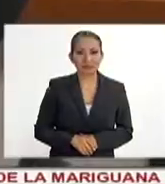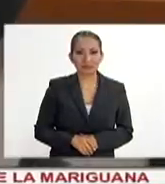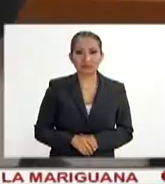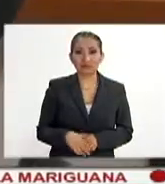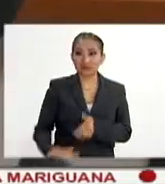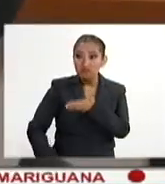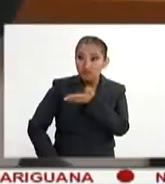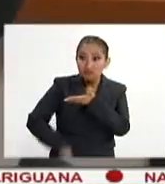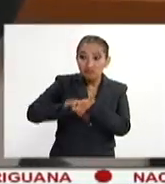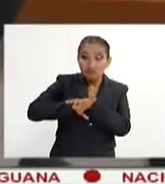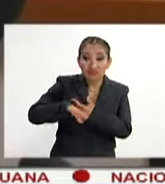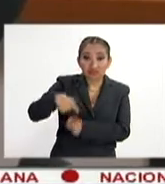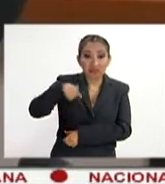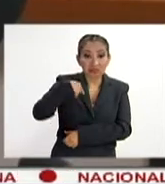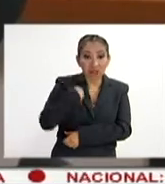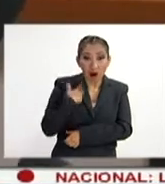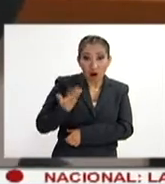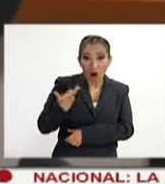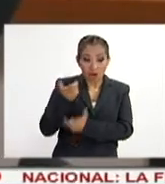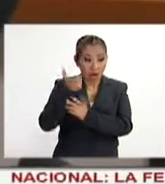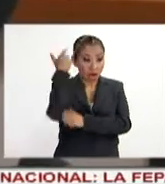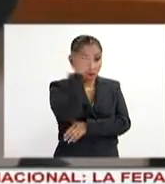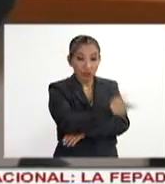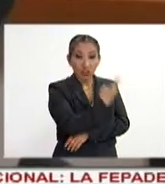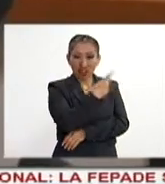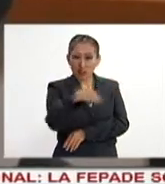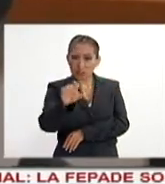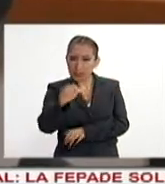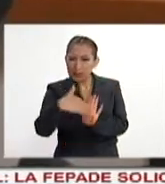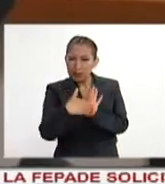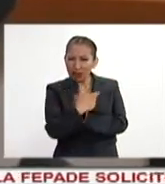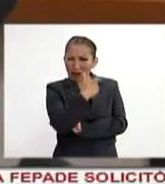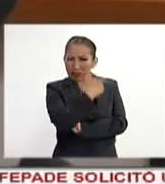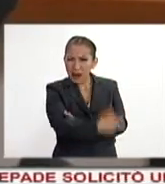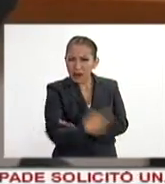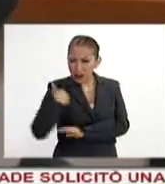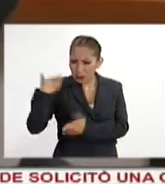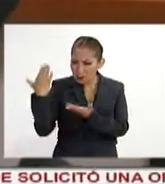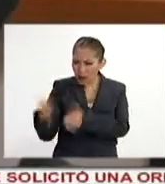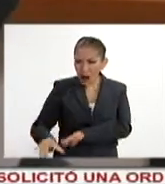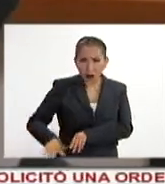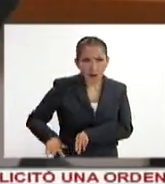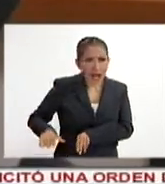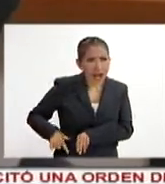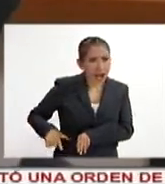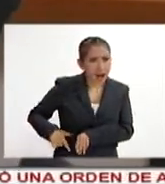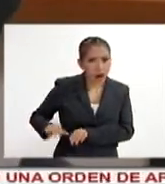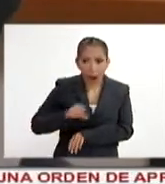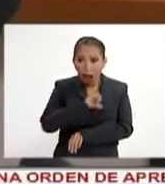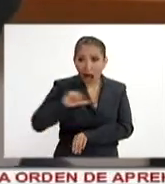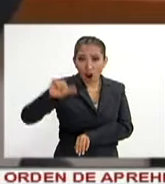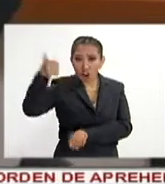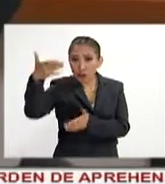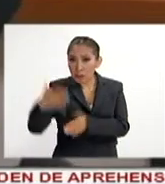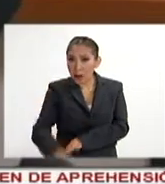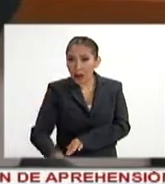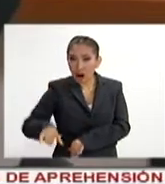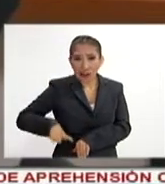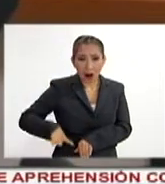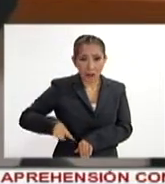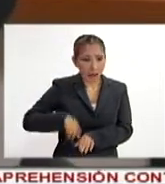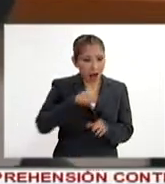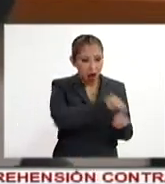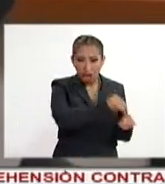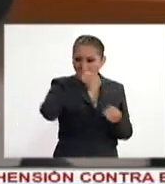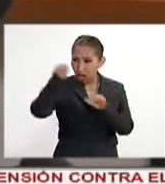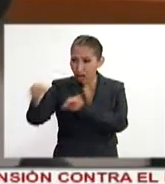Acusándome de depositar 220 millones de pesos de una cuenta del gobierno del Estado a otra cuenta del gobierno del Estado. Es